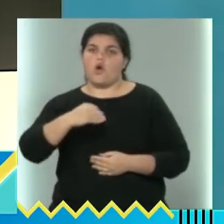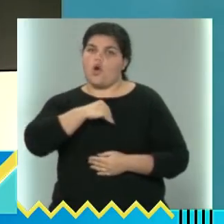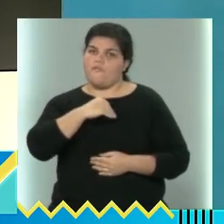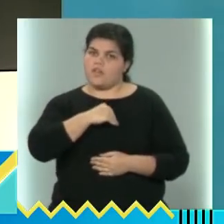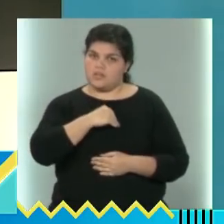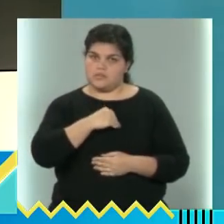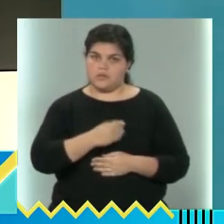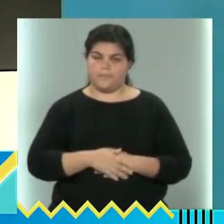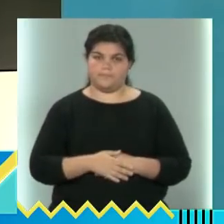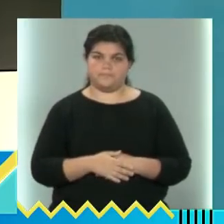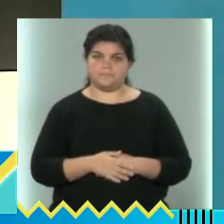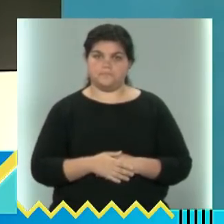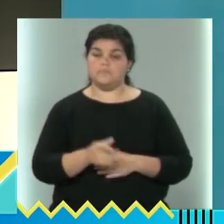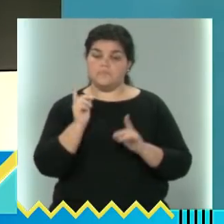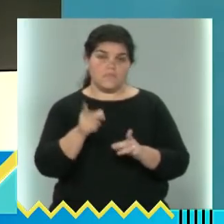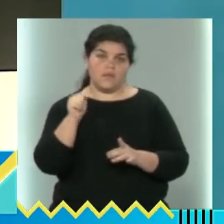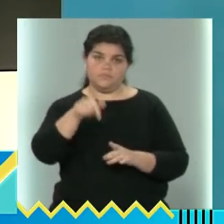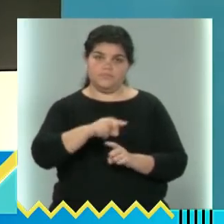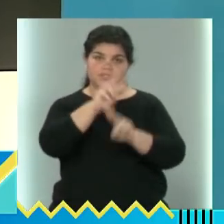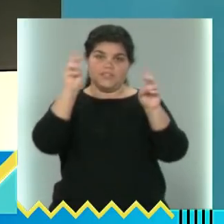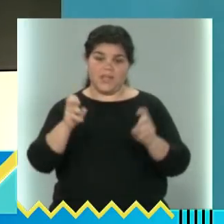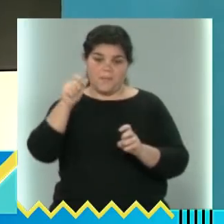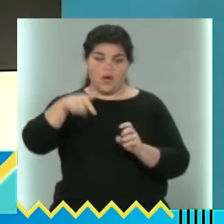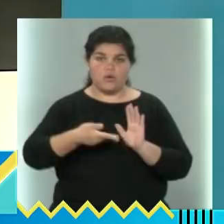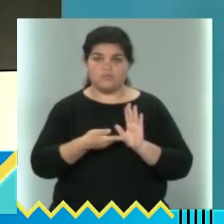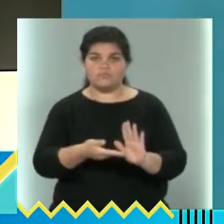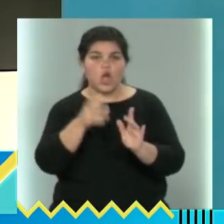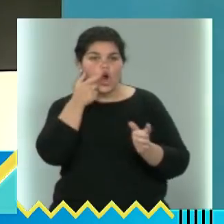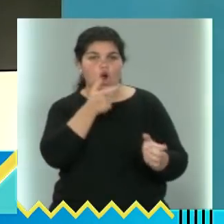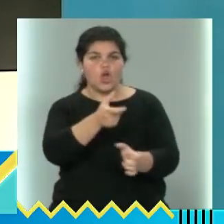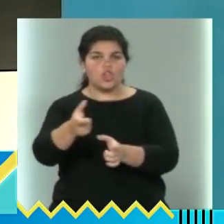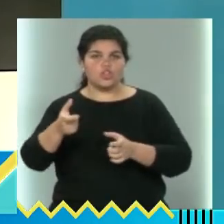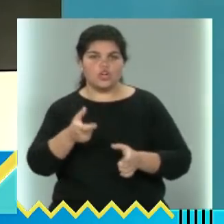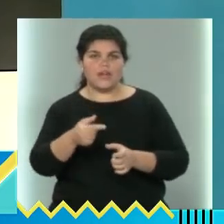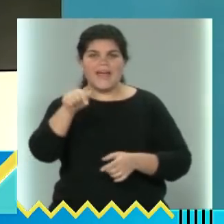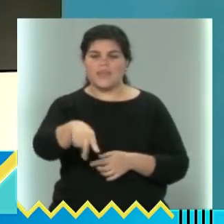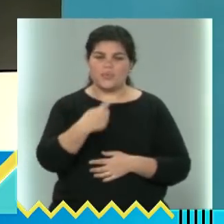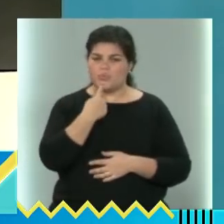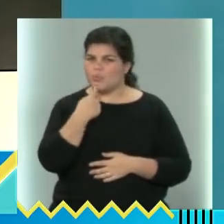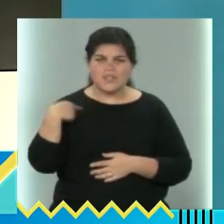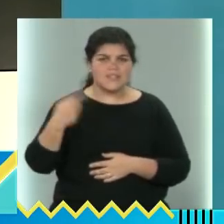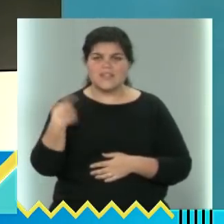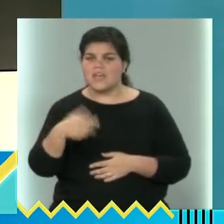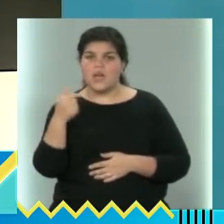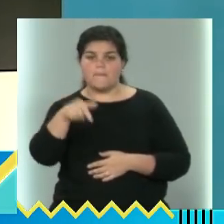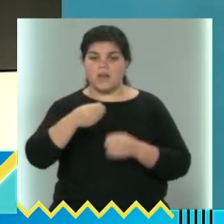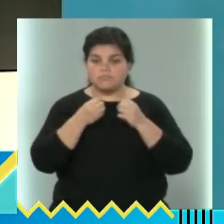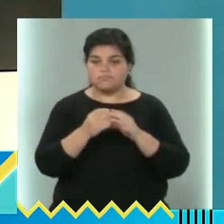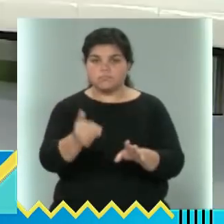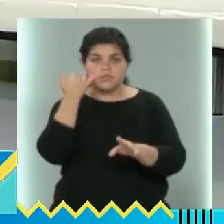ejemplo, que sería la introducción al tema de ahora, a los controles y el escepticismo ante los controles una vez que ya se empieza a